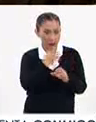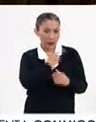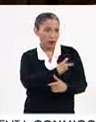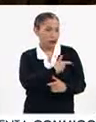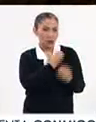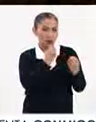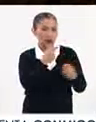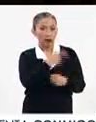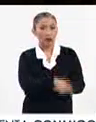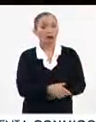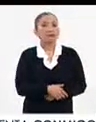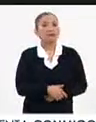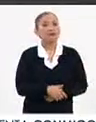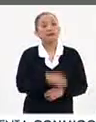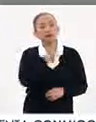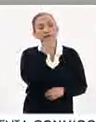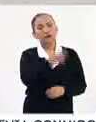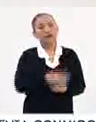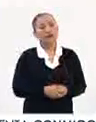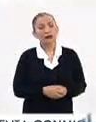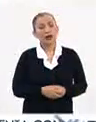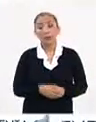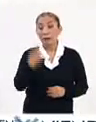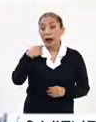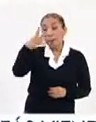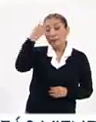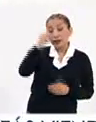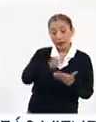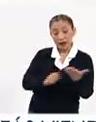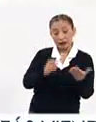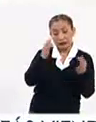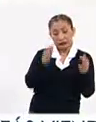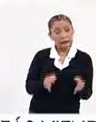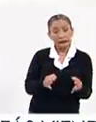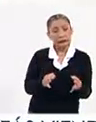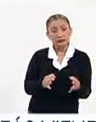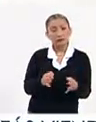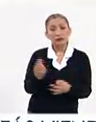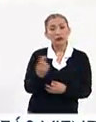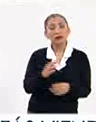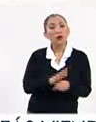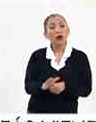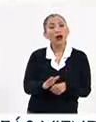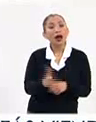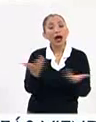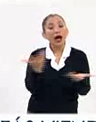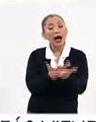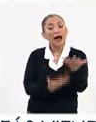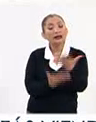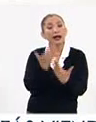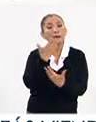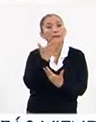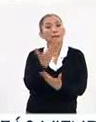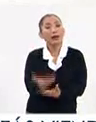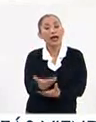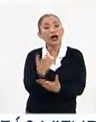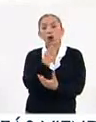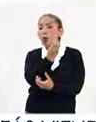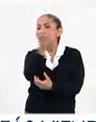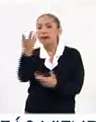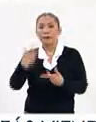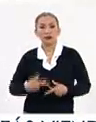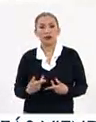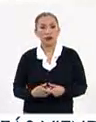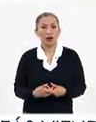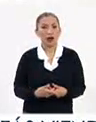yo mucho, Gary Snyder, decía, para aprender a escribir bien basta ver hacer bien algo a cualquier